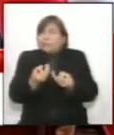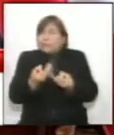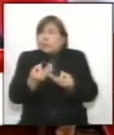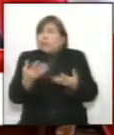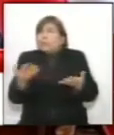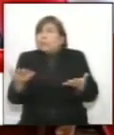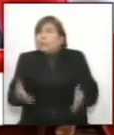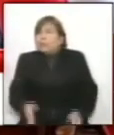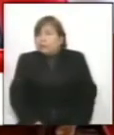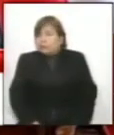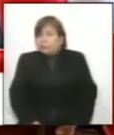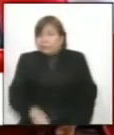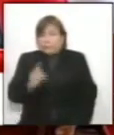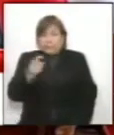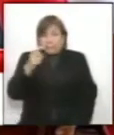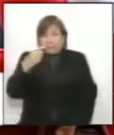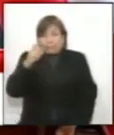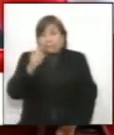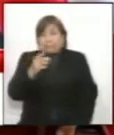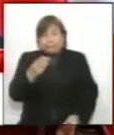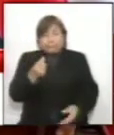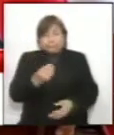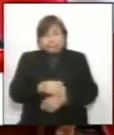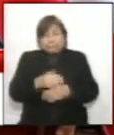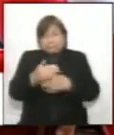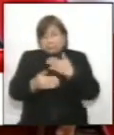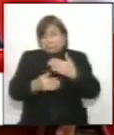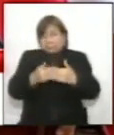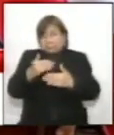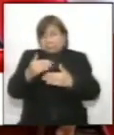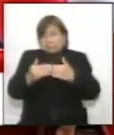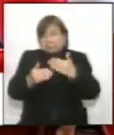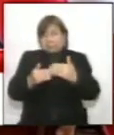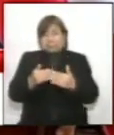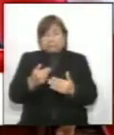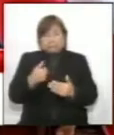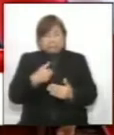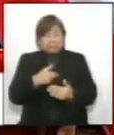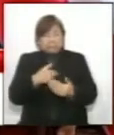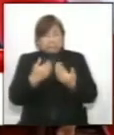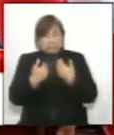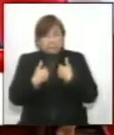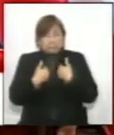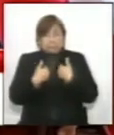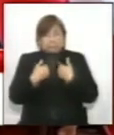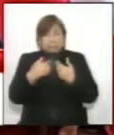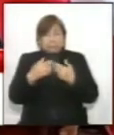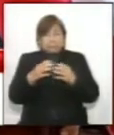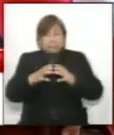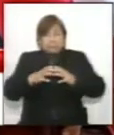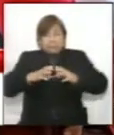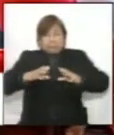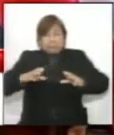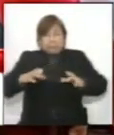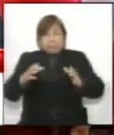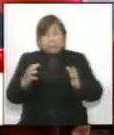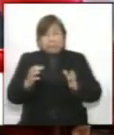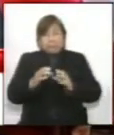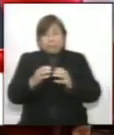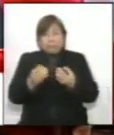millones de soles. Y eso seguirá su curso. Lo que necesitamos es un gabinete que muestre en primer